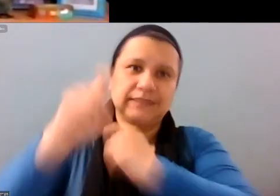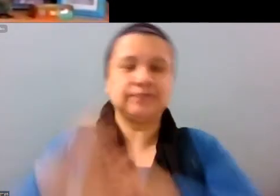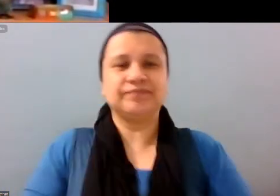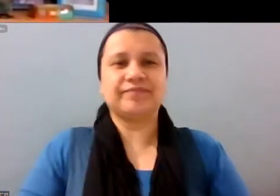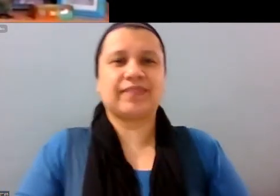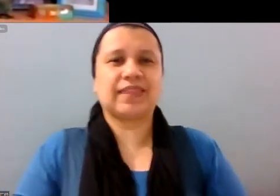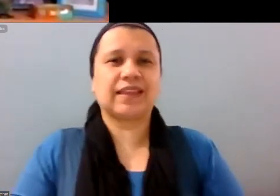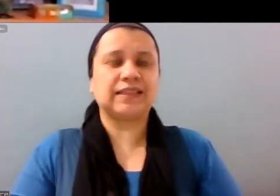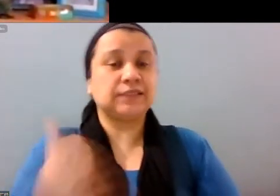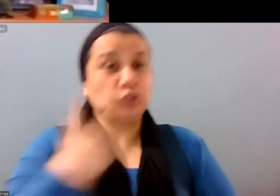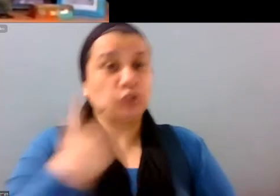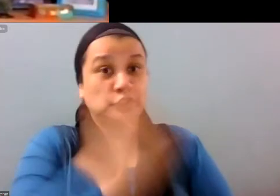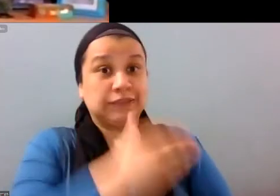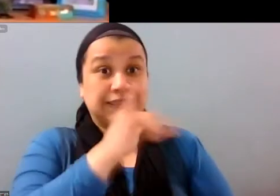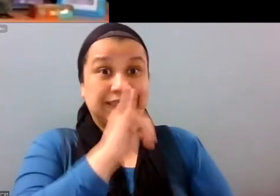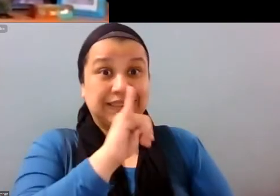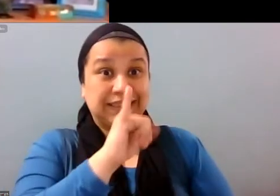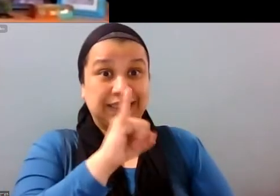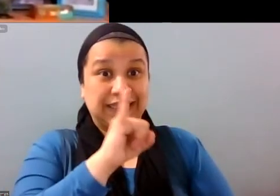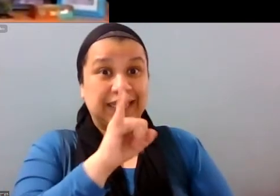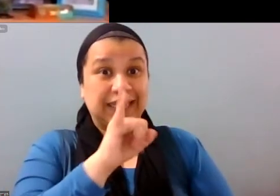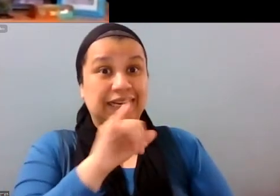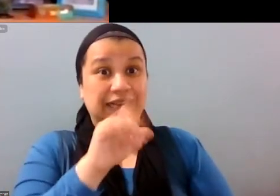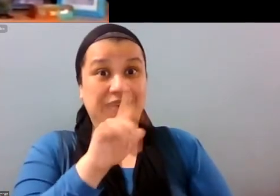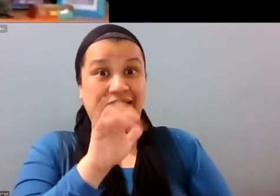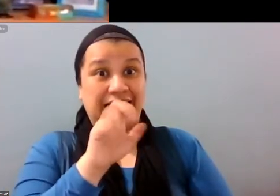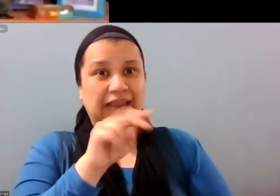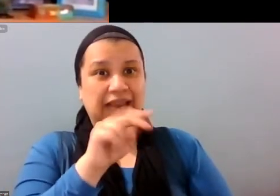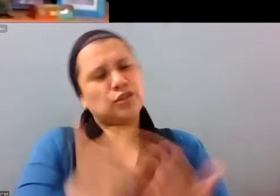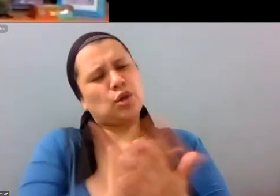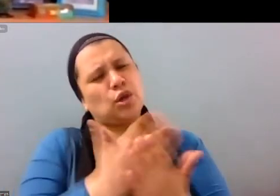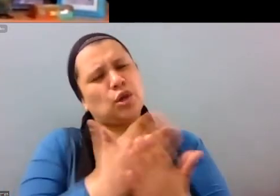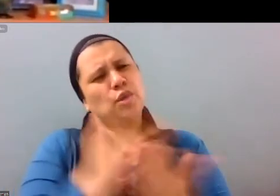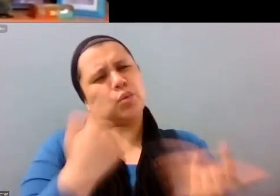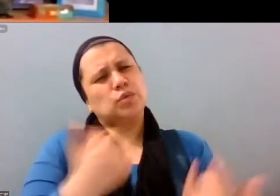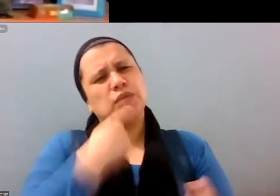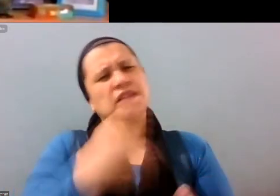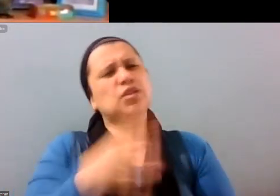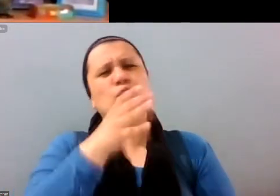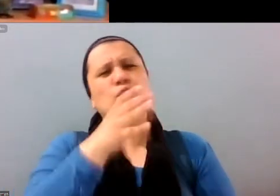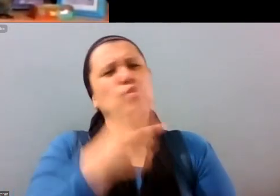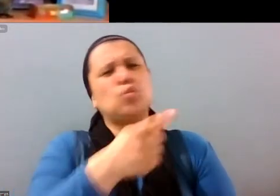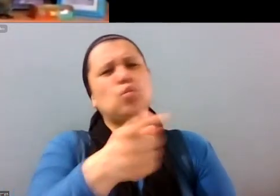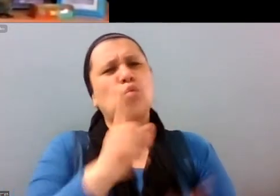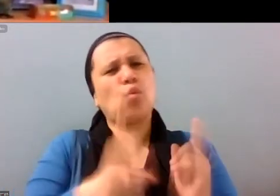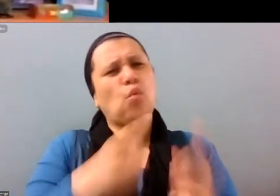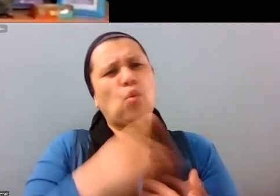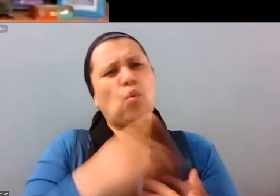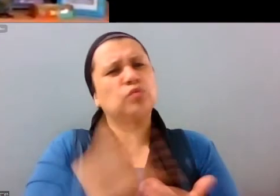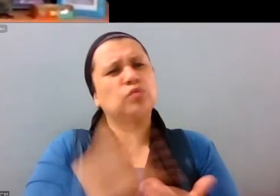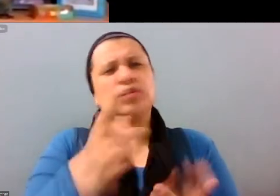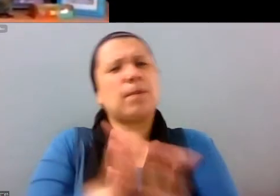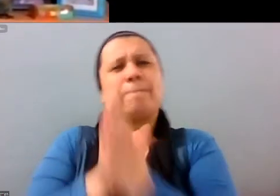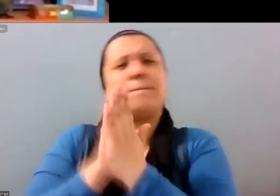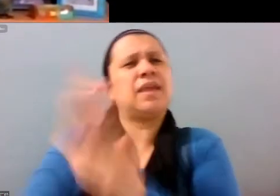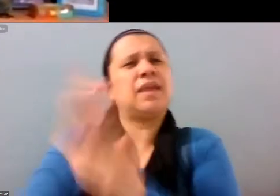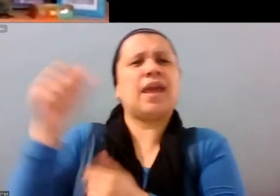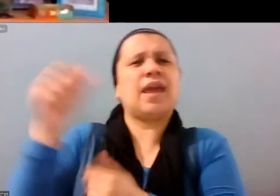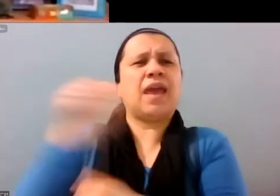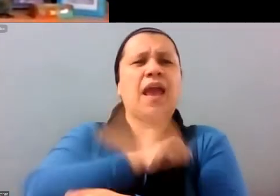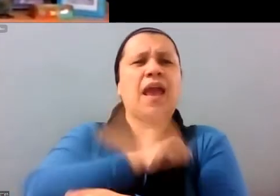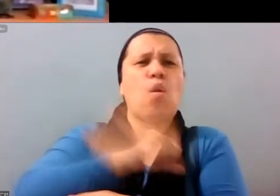ante este nuevos escenarios usted qué recomendaciones haría qué pediría a las autoridades tanto